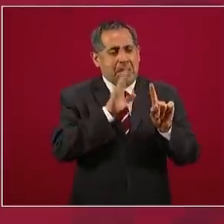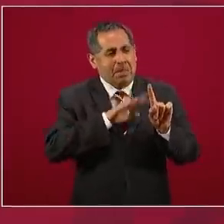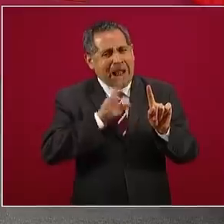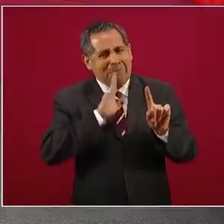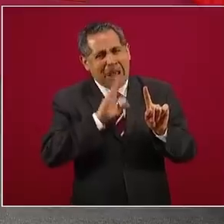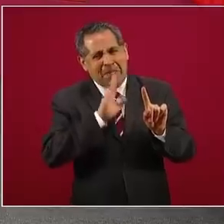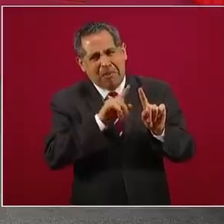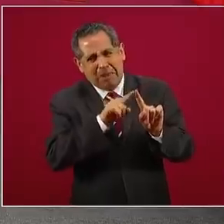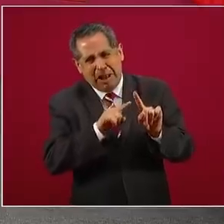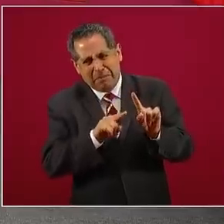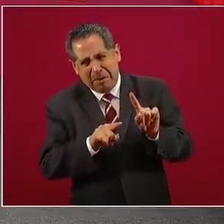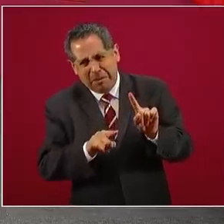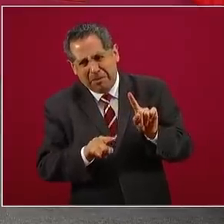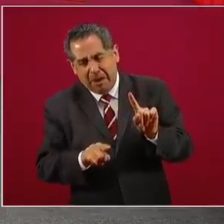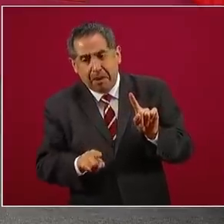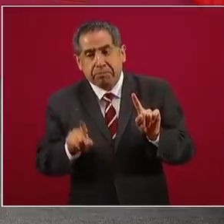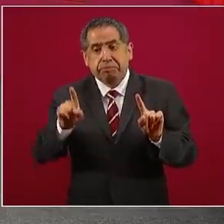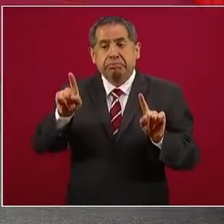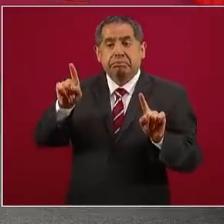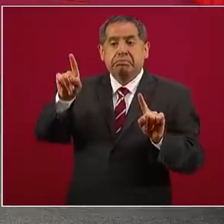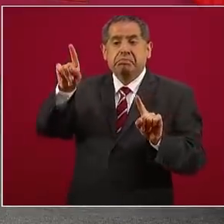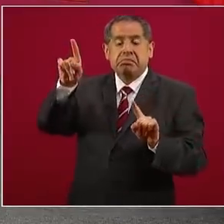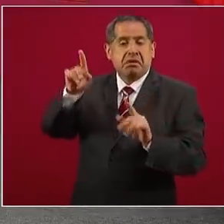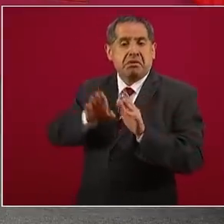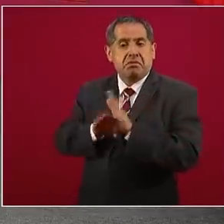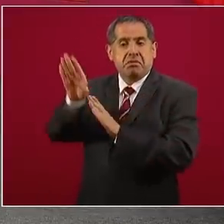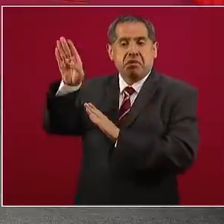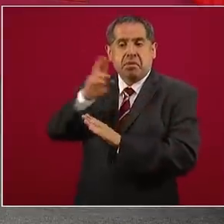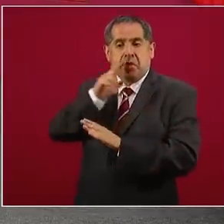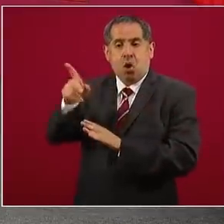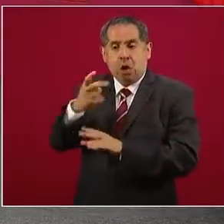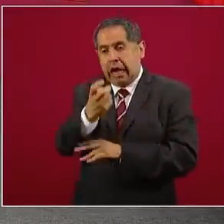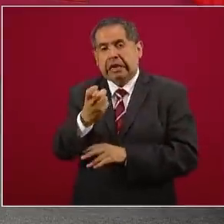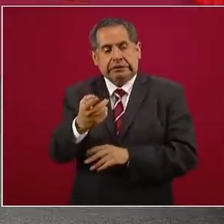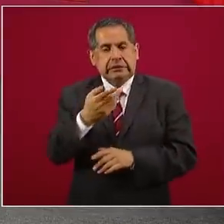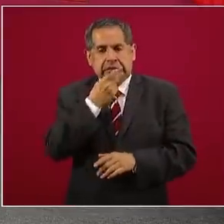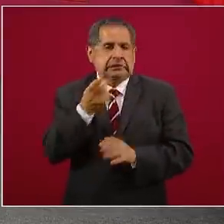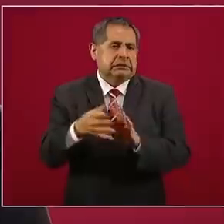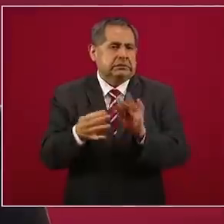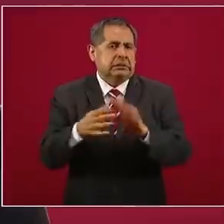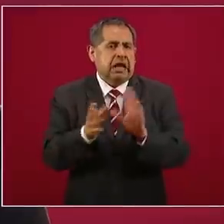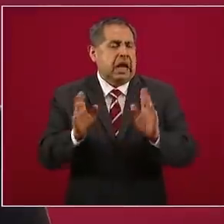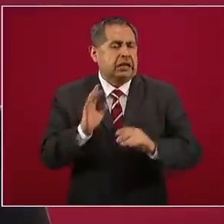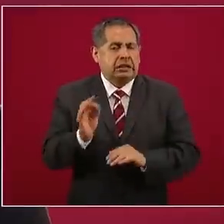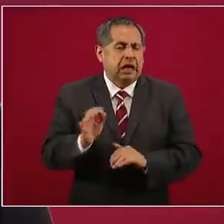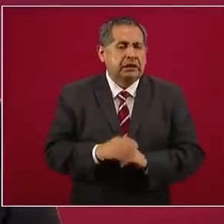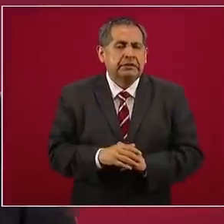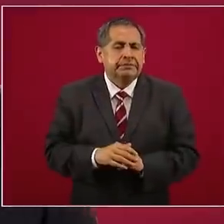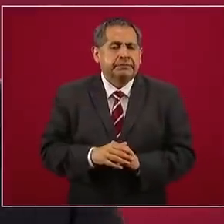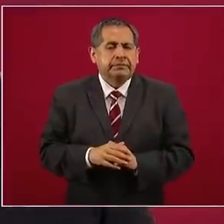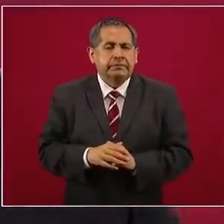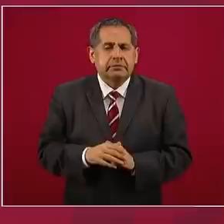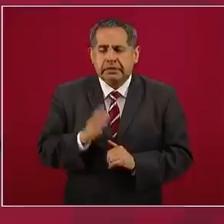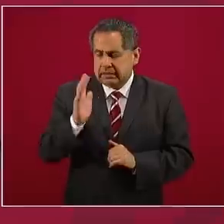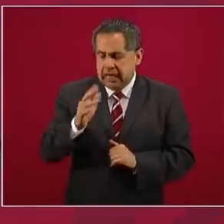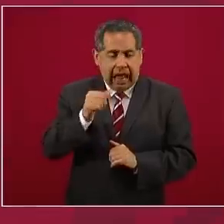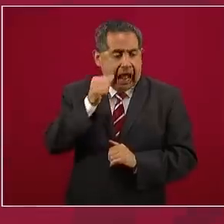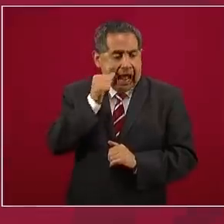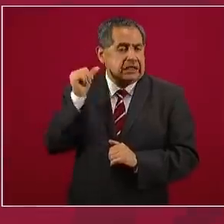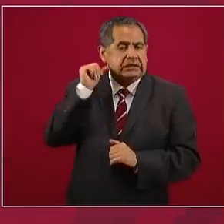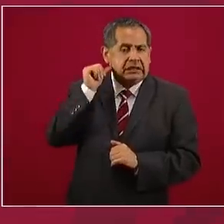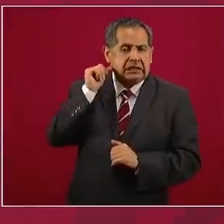vamos para arriba. Y les puedo comentar que al día de